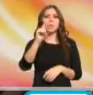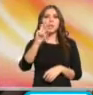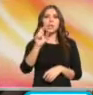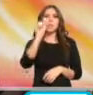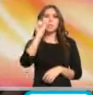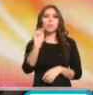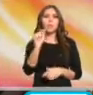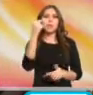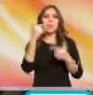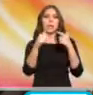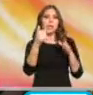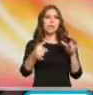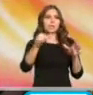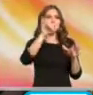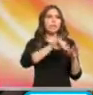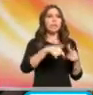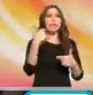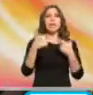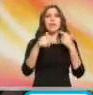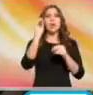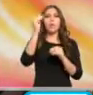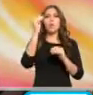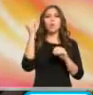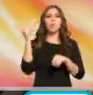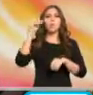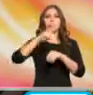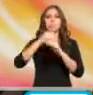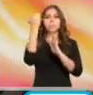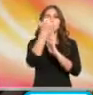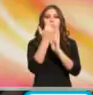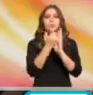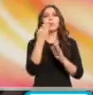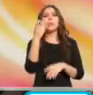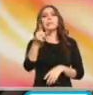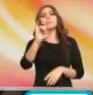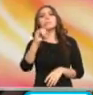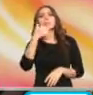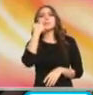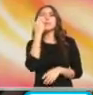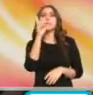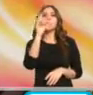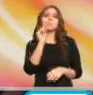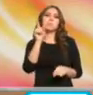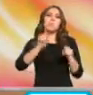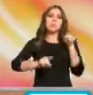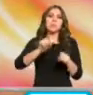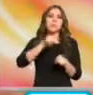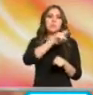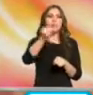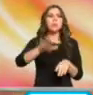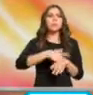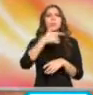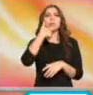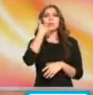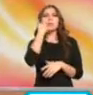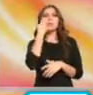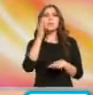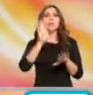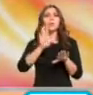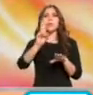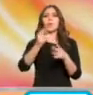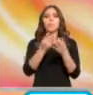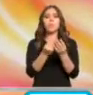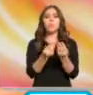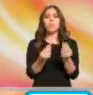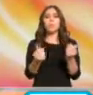leche. La leche no está en los ingredientes, nada más es esa opción porque quiero que me quede una mezcla espesa, no